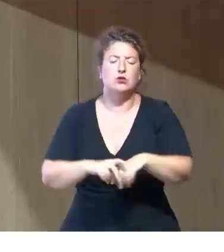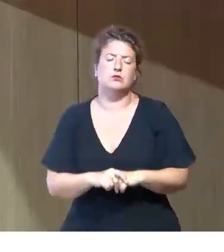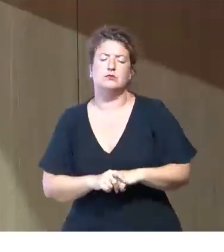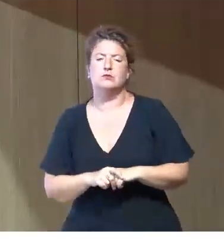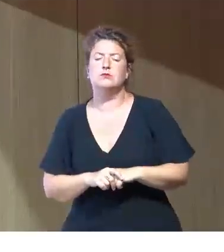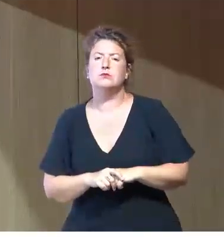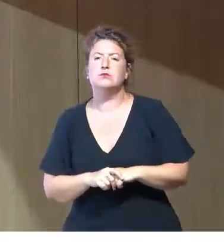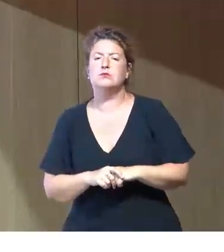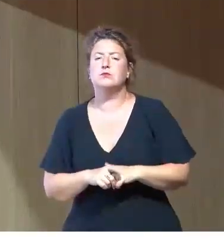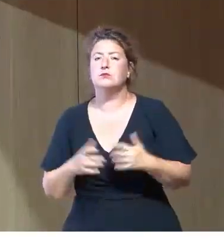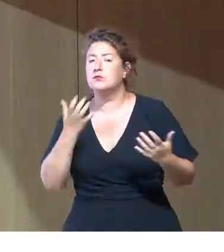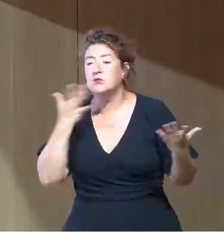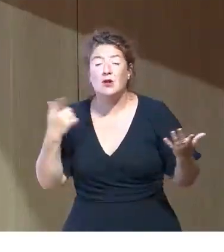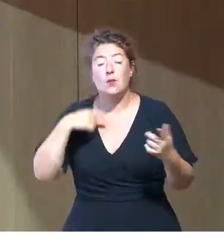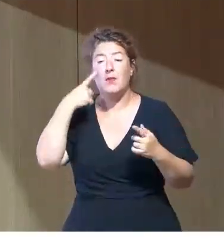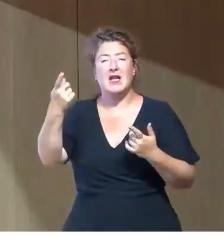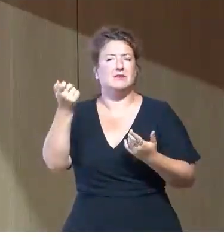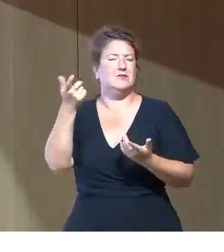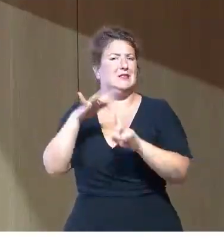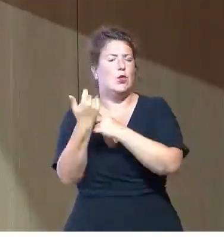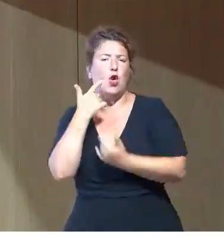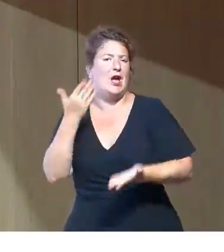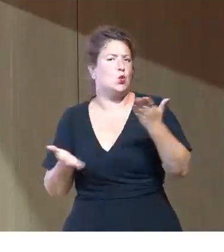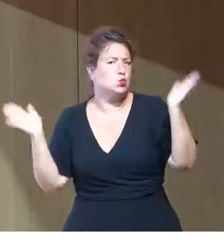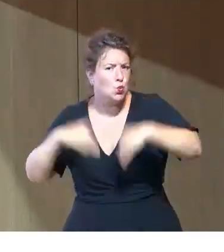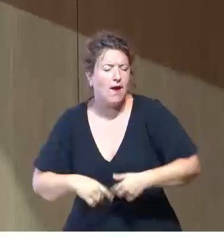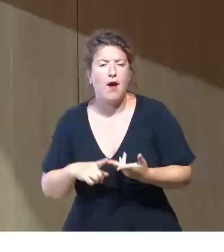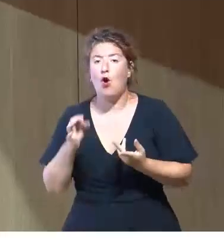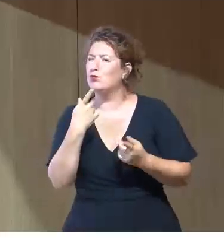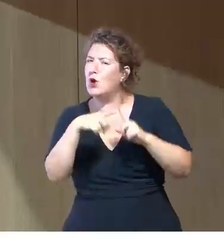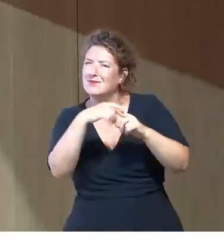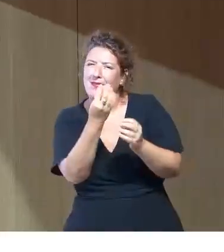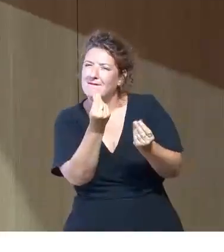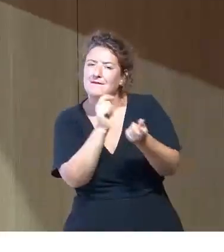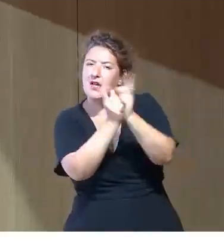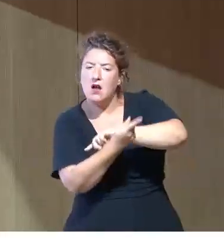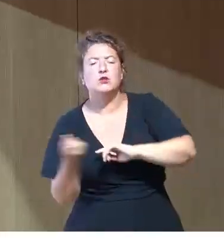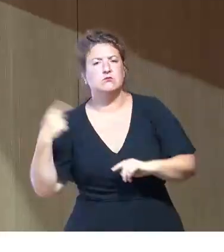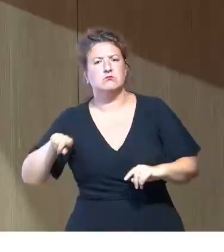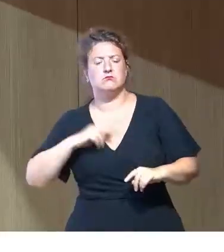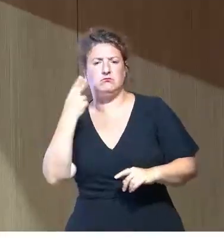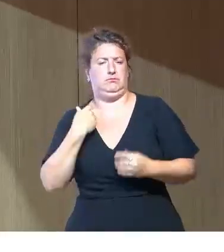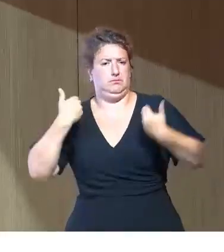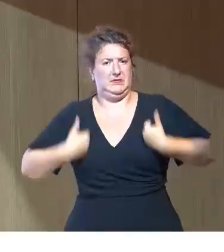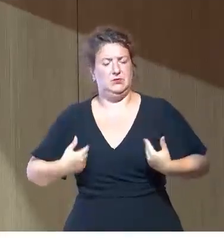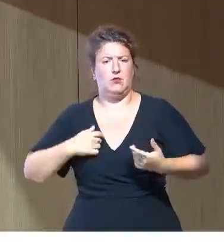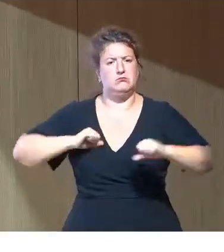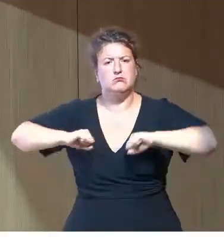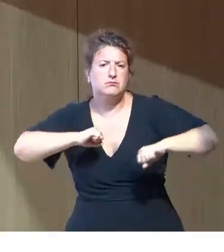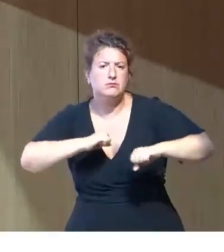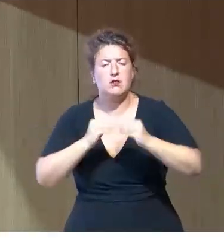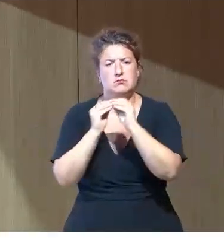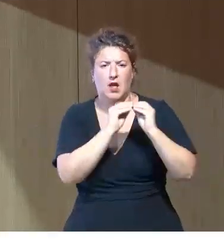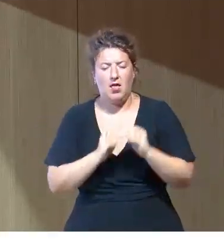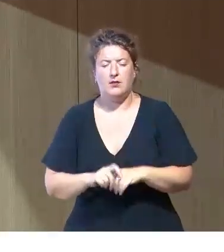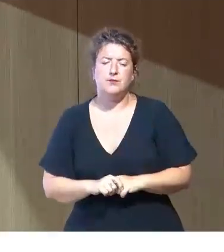luchan por si hay alguna injusticia o si hay algo que debería de cambiar Pues que sean ellos el motor del cambio luego también